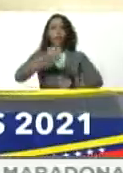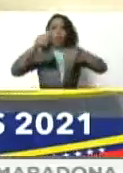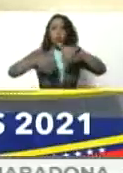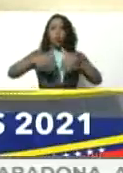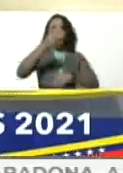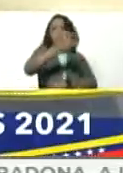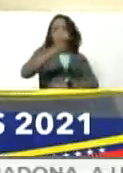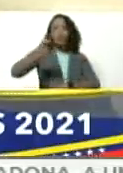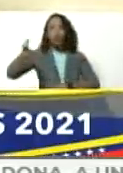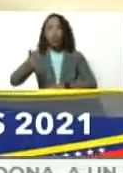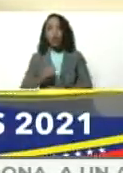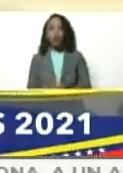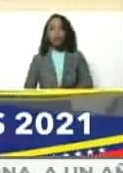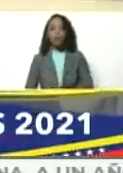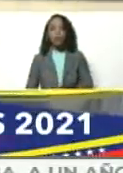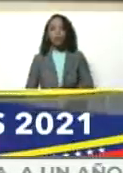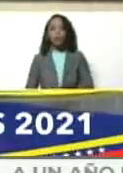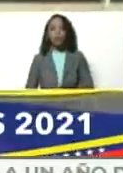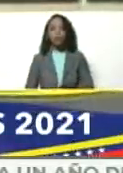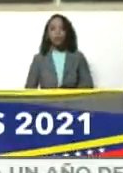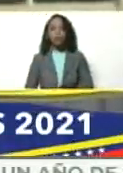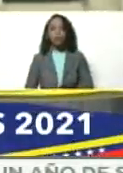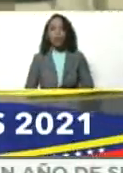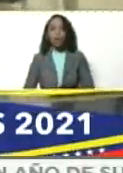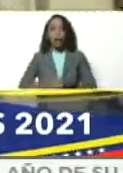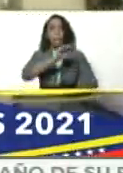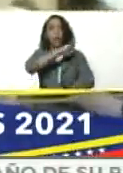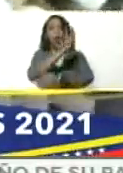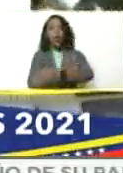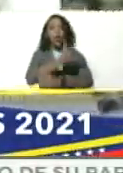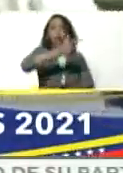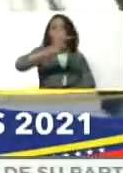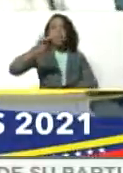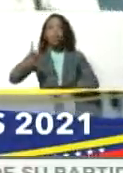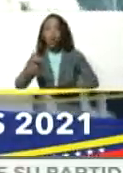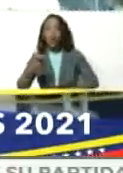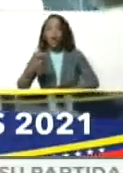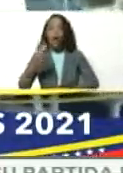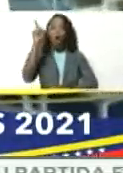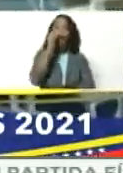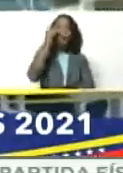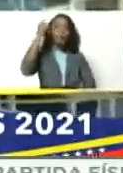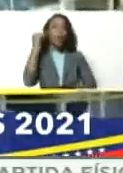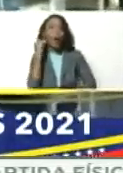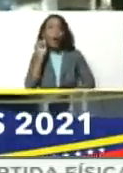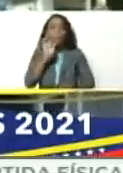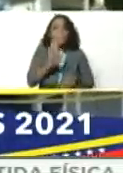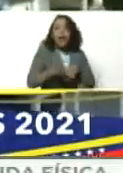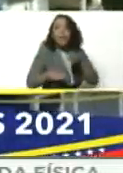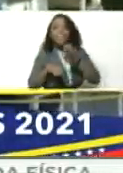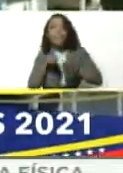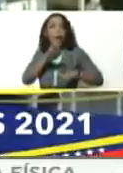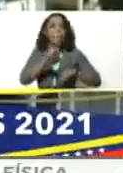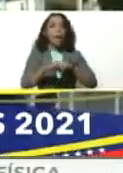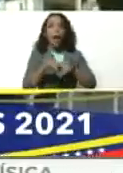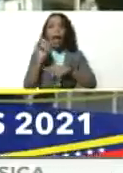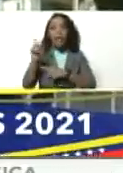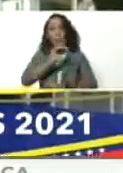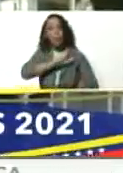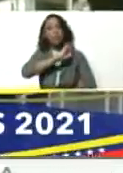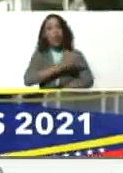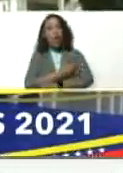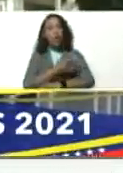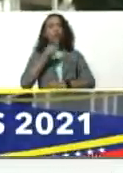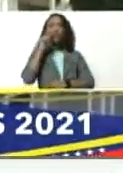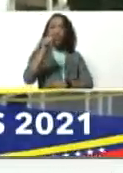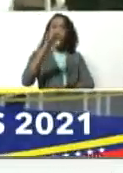electores, de las electores. El poder ciudadano del hombre y la mujer de a pie es el poder tuyo,